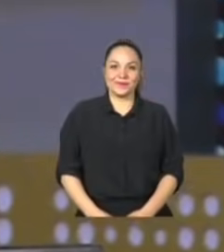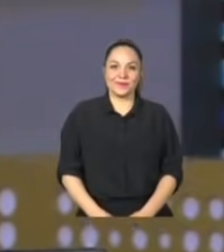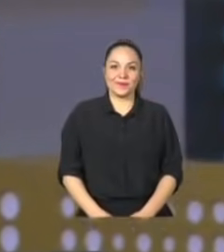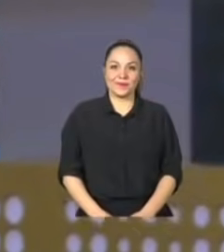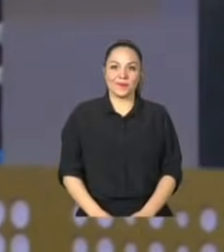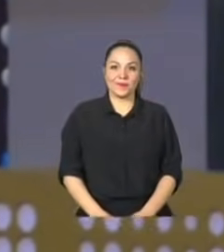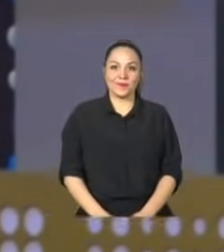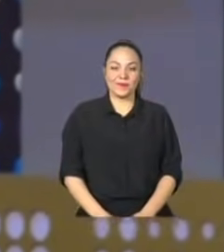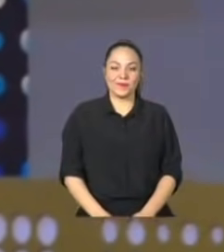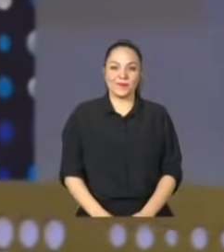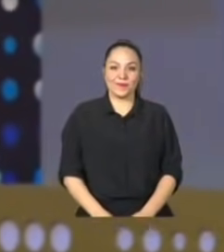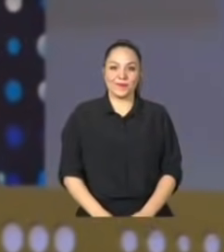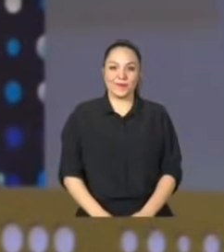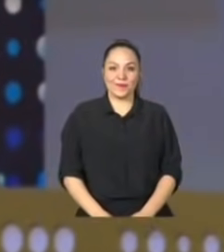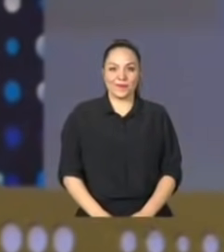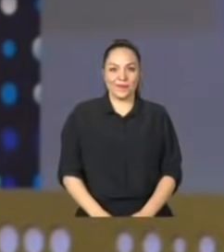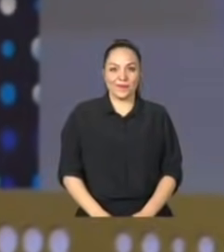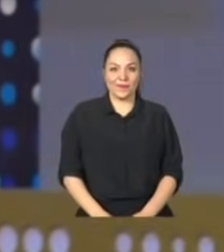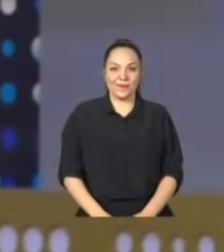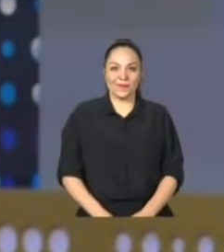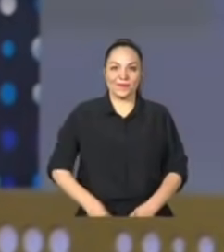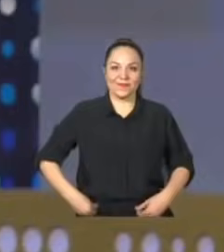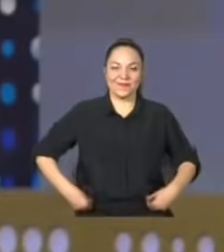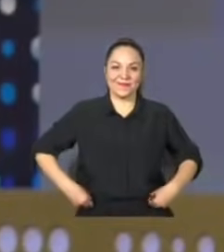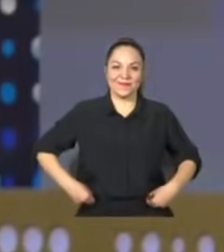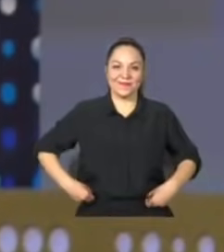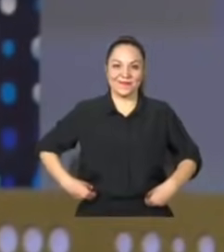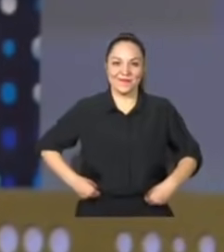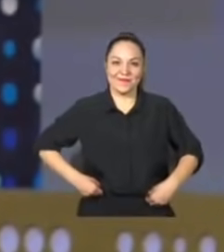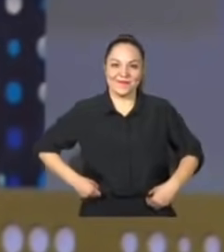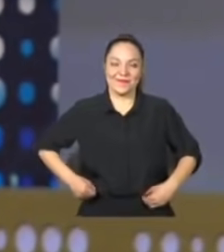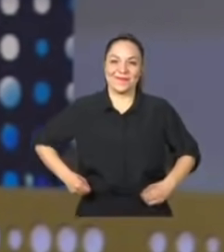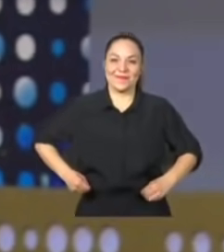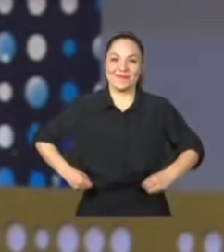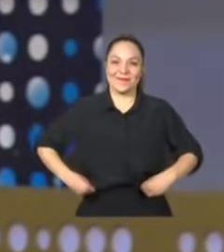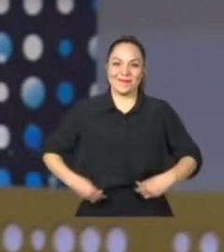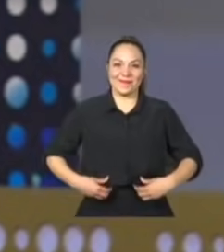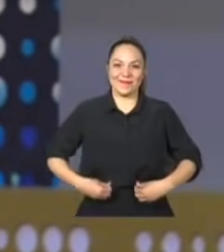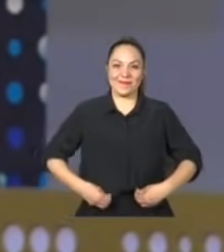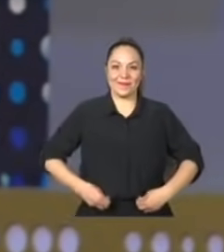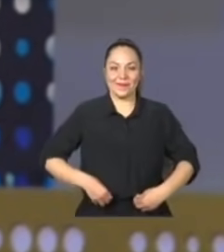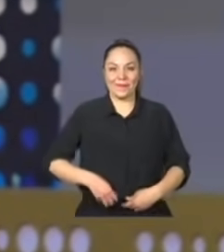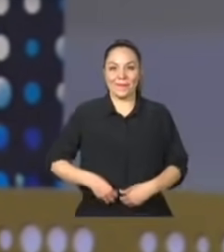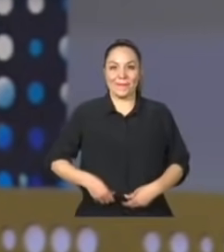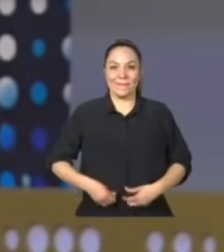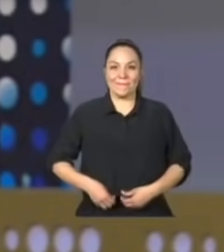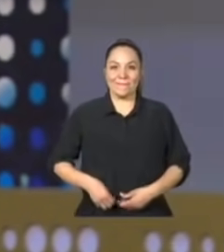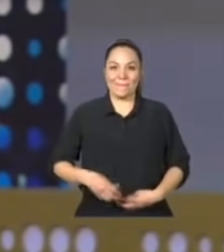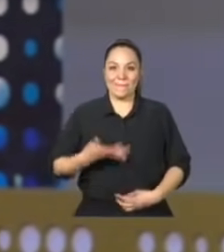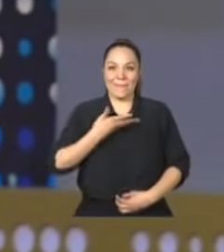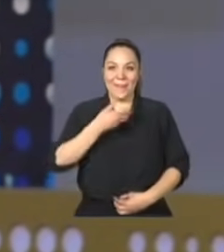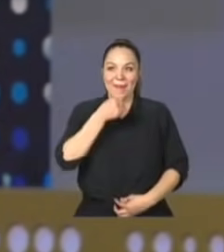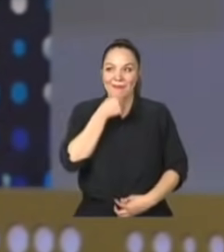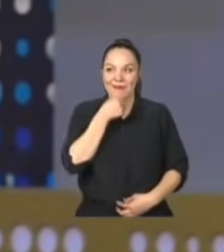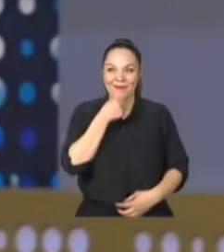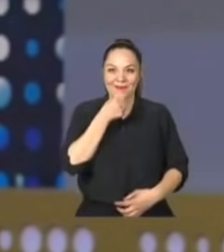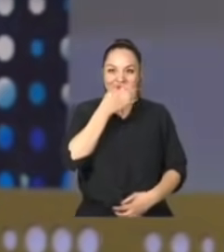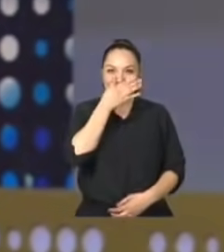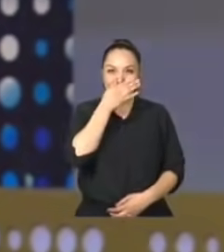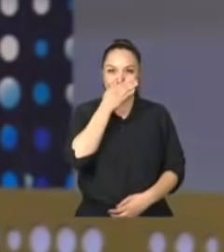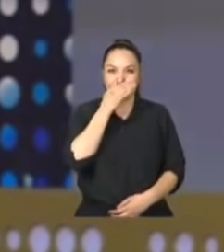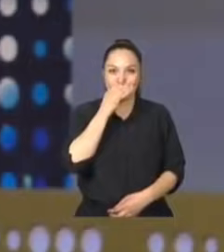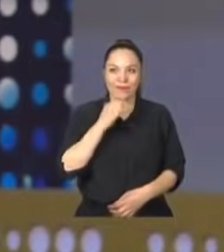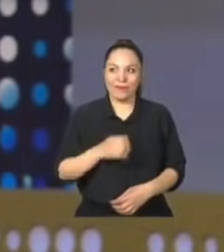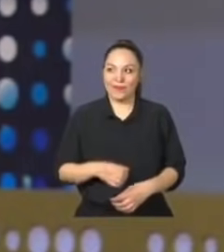Corre tiempo. Muy buenas noches a toda la gente. Es el micrófono, señor Chavana. Me están haciendo una